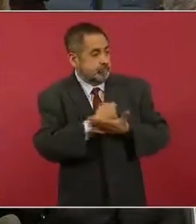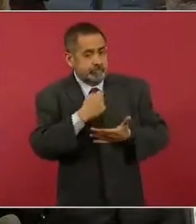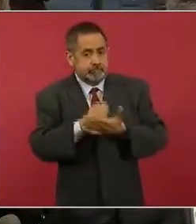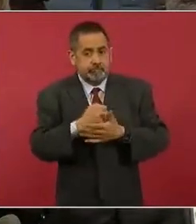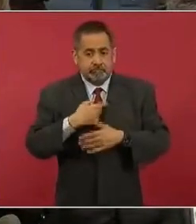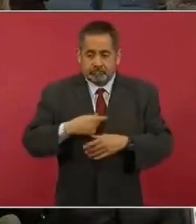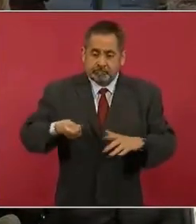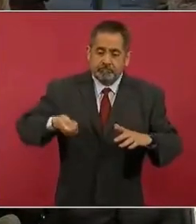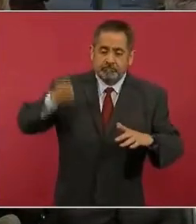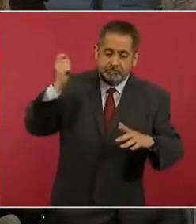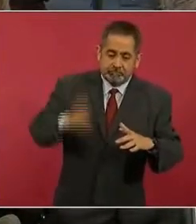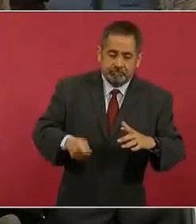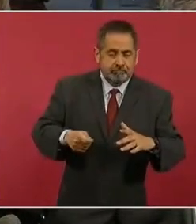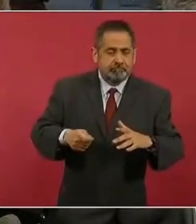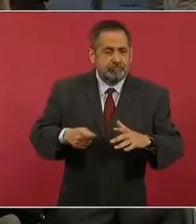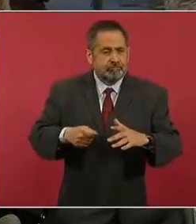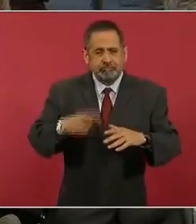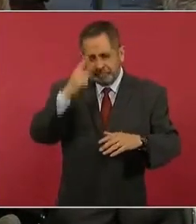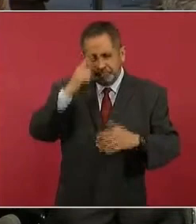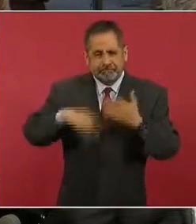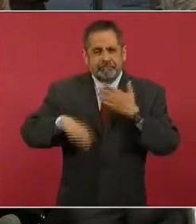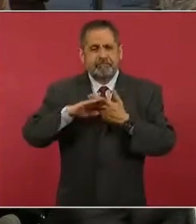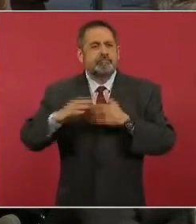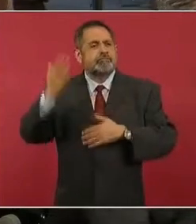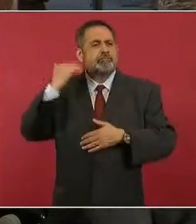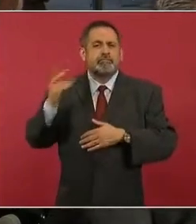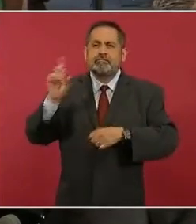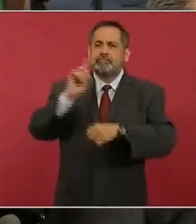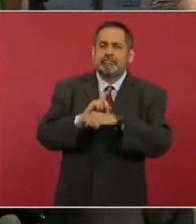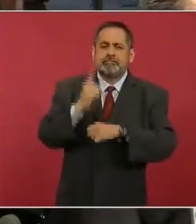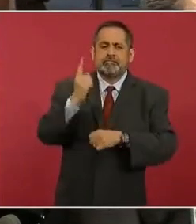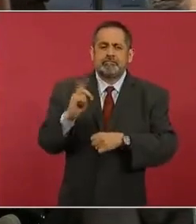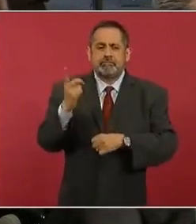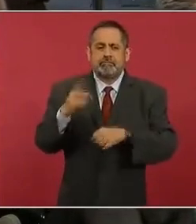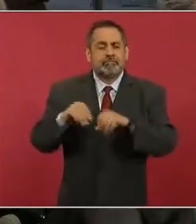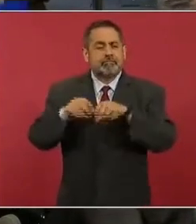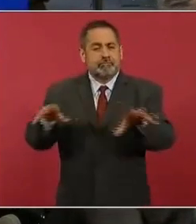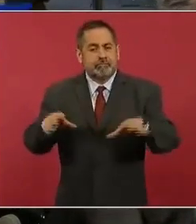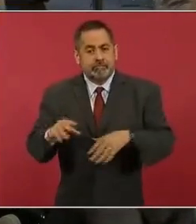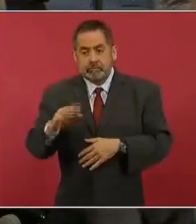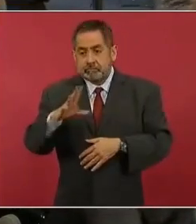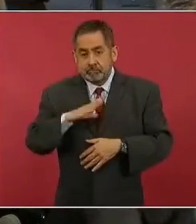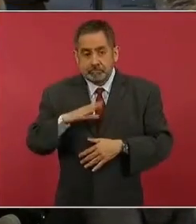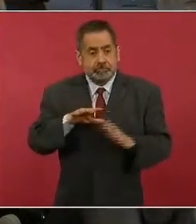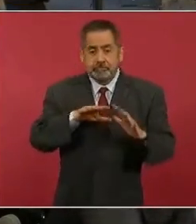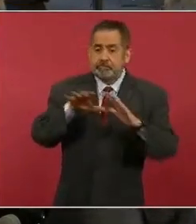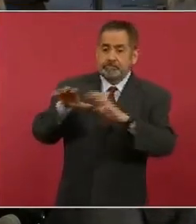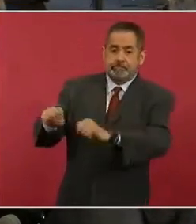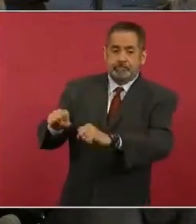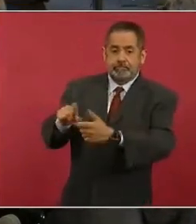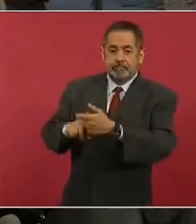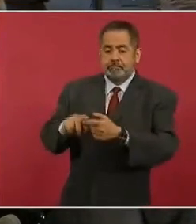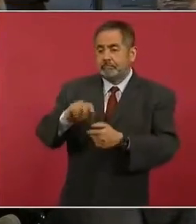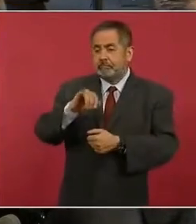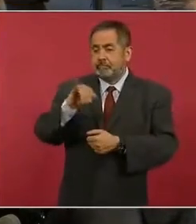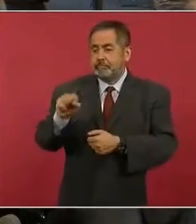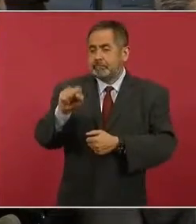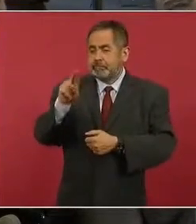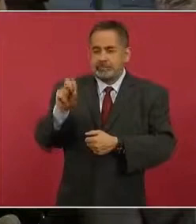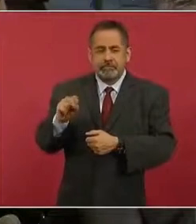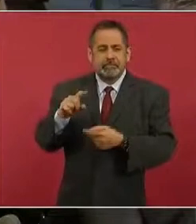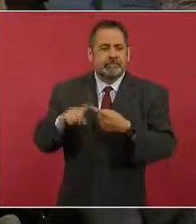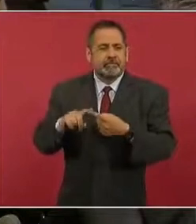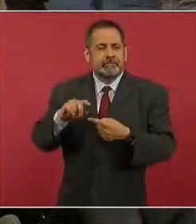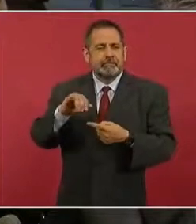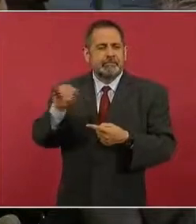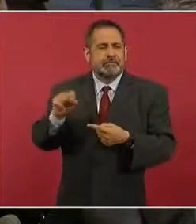sentencia en mi contra por el mensaje de la Nación del 1 de diciembre, porque si no lo hago, arrestan a Jesús y a la pobre Jessie, perdón, y